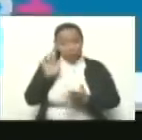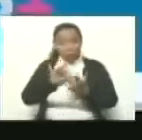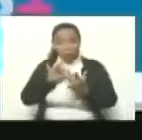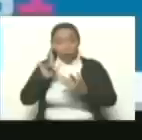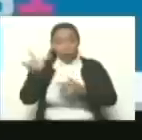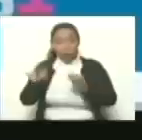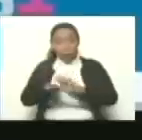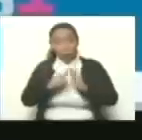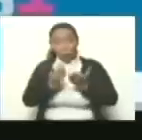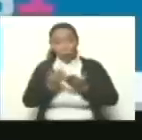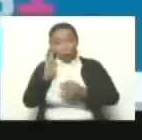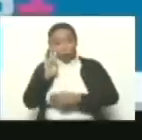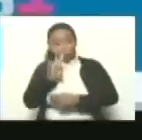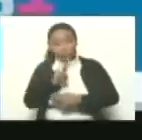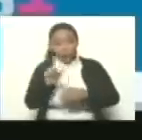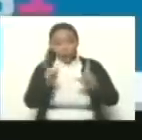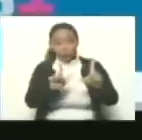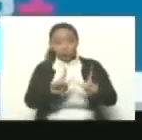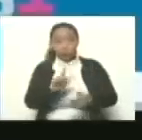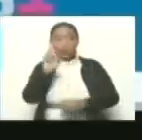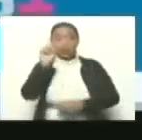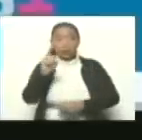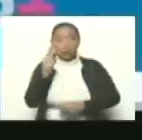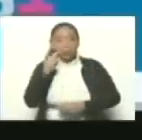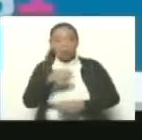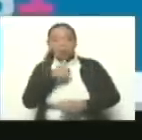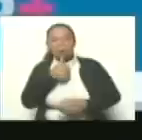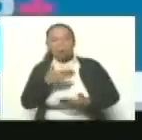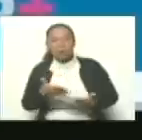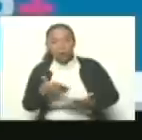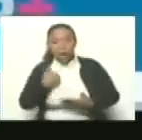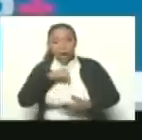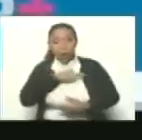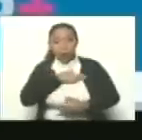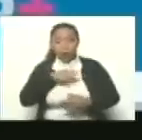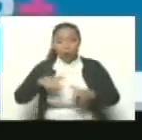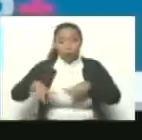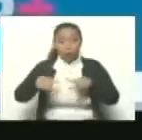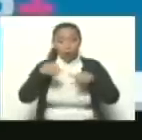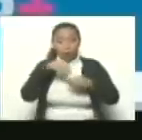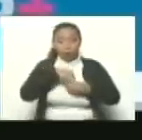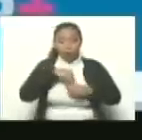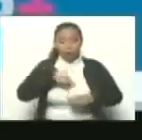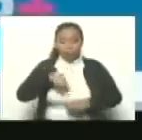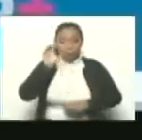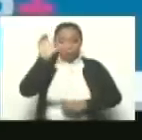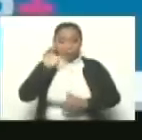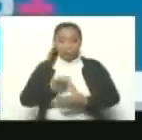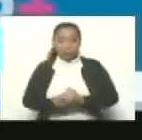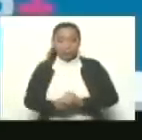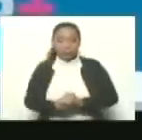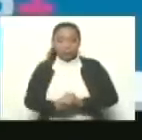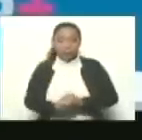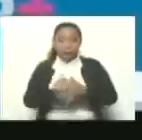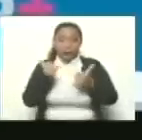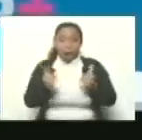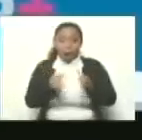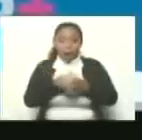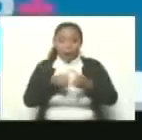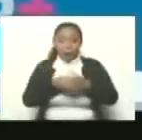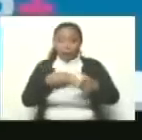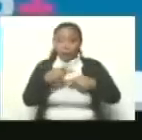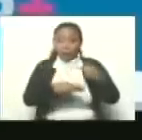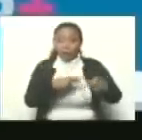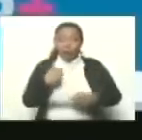el mundo y también la ven en nuestra región. Así que ahora el equipo de producción tiene